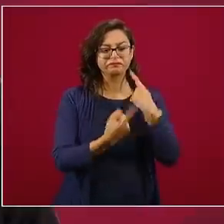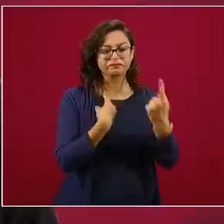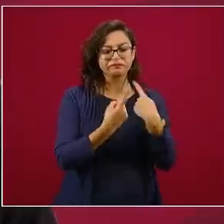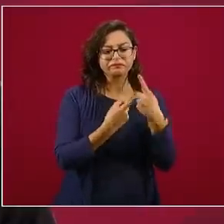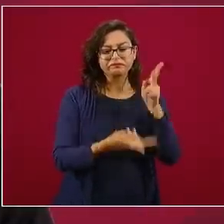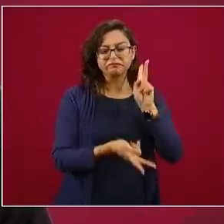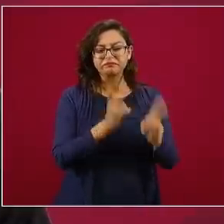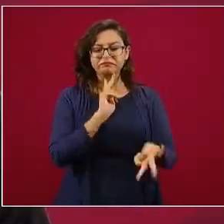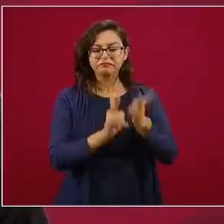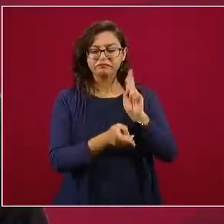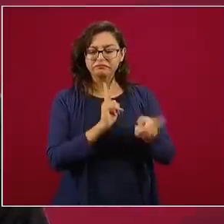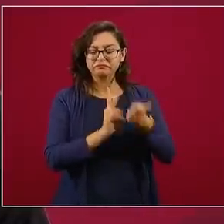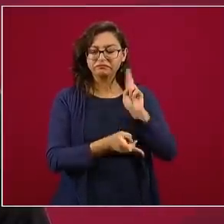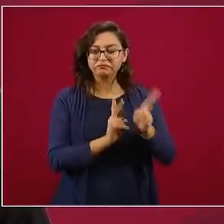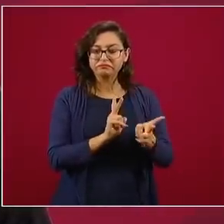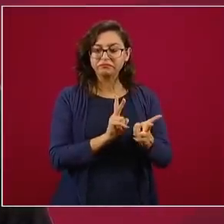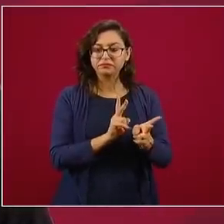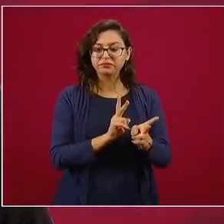con